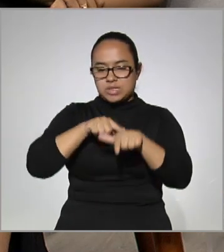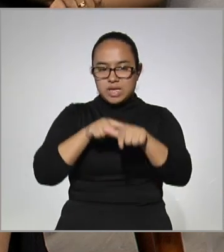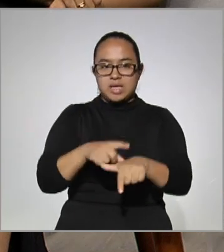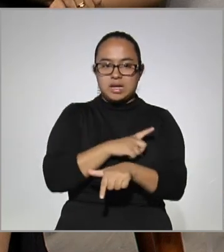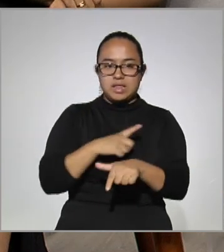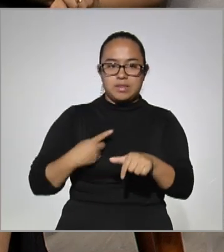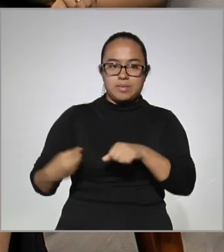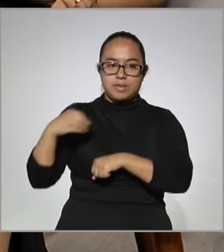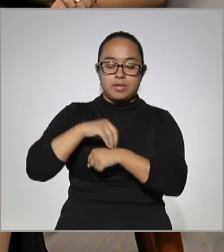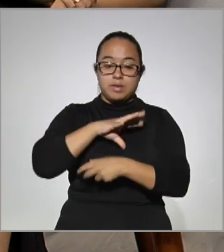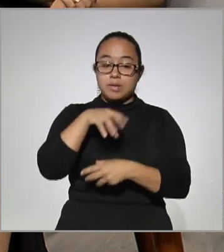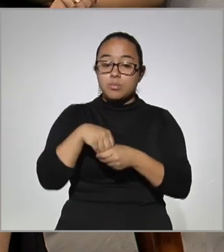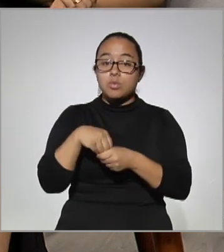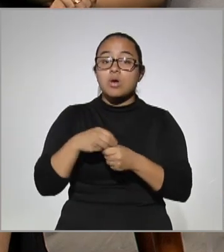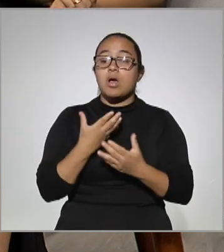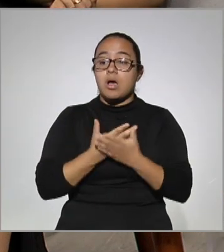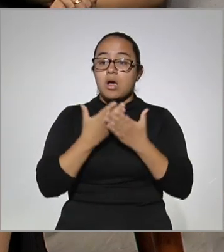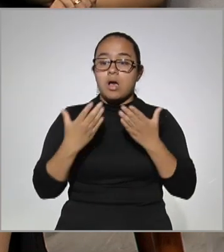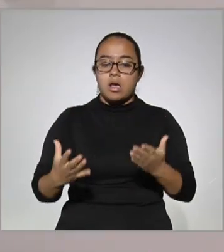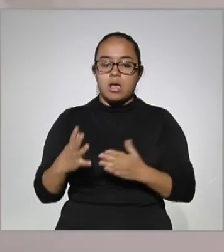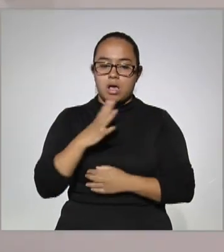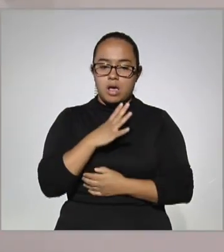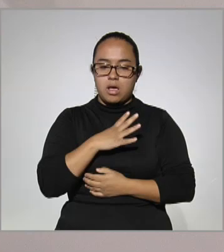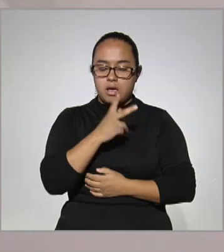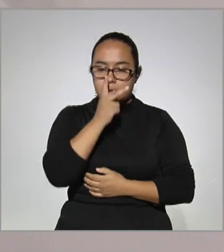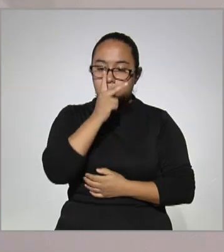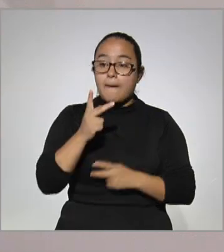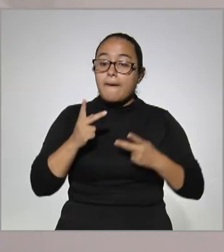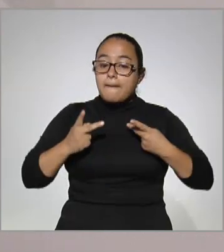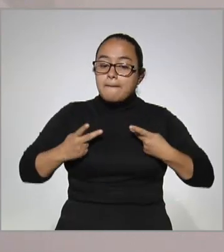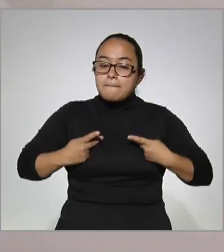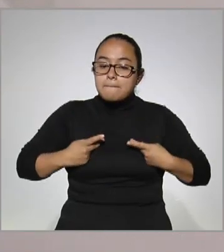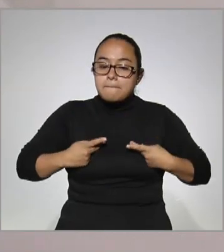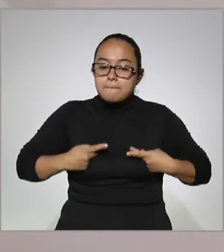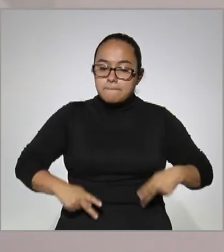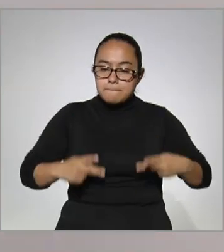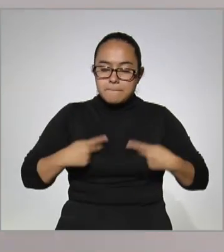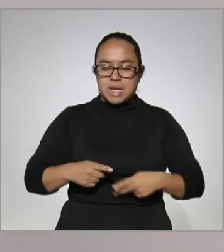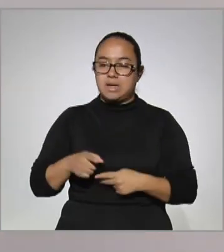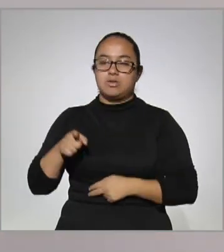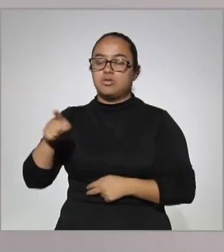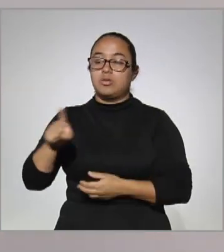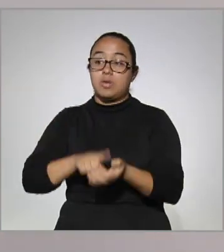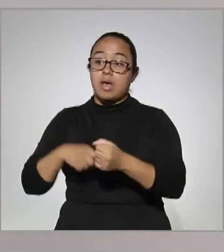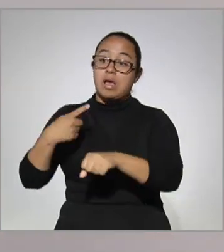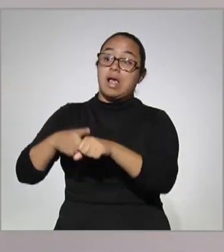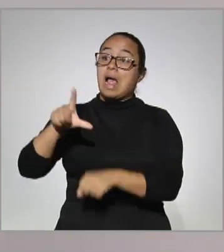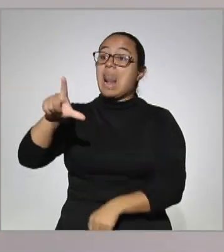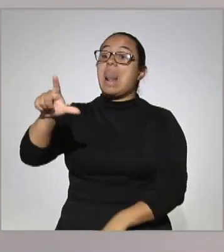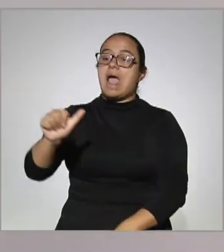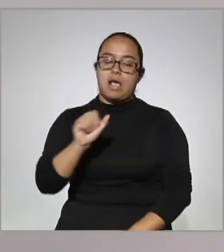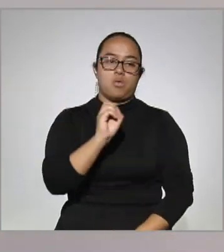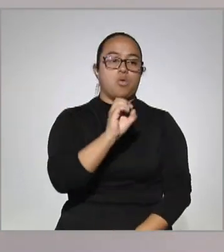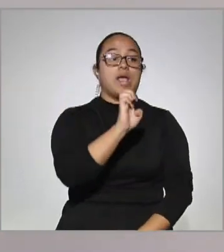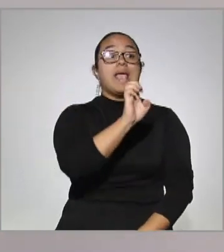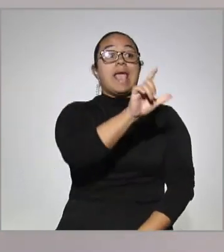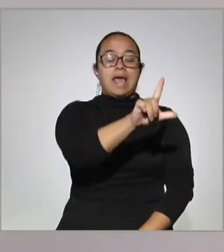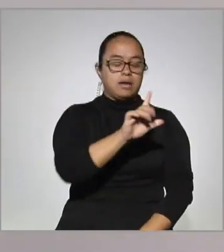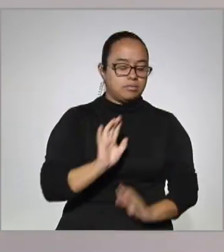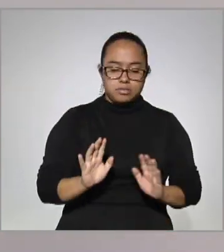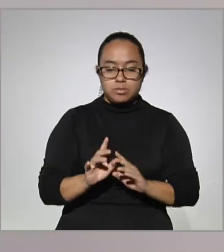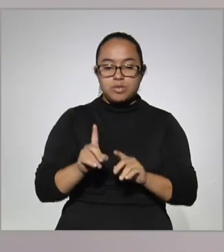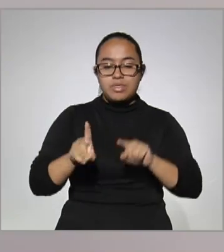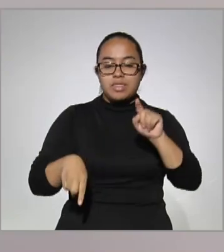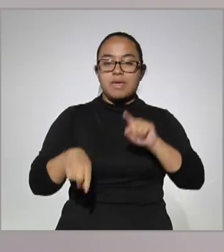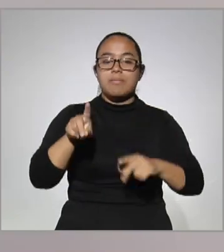Entonces, actualmente se están acuñando los términos de personas, en lugar de decir pacientes, la paciente, el paciente, dependiendo del